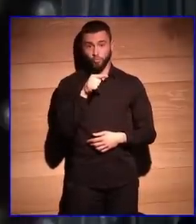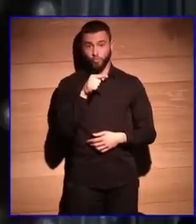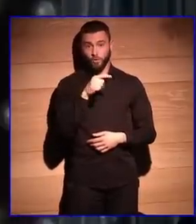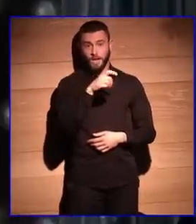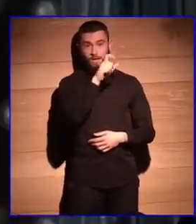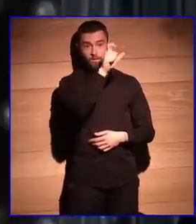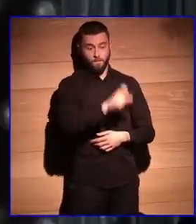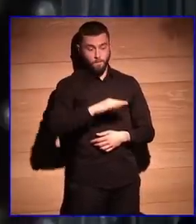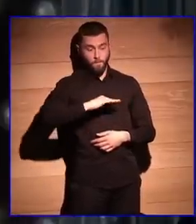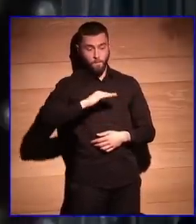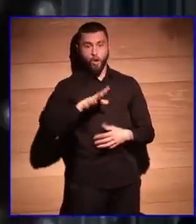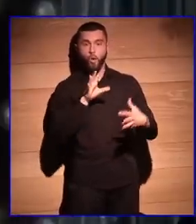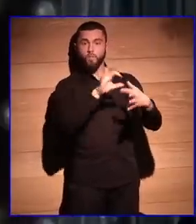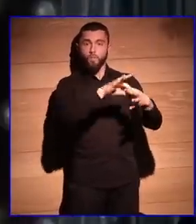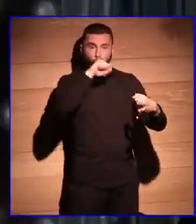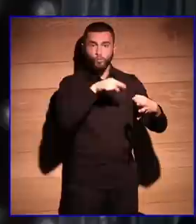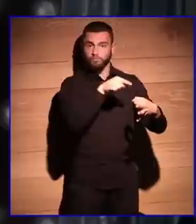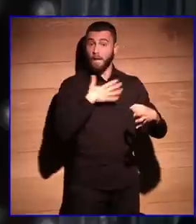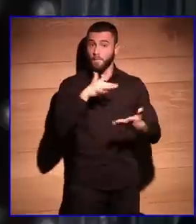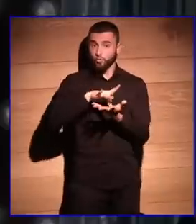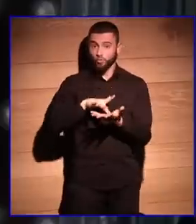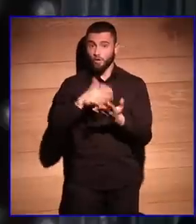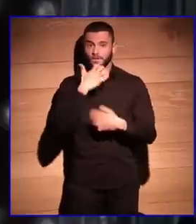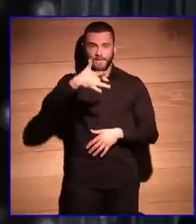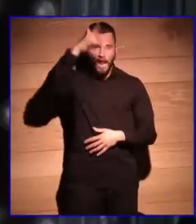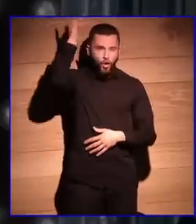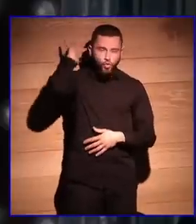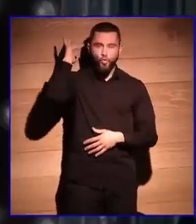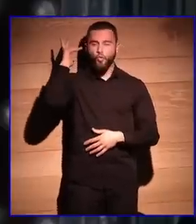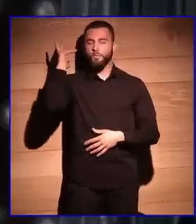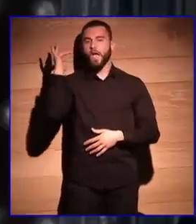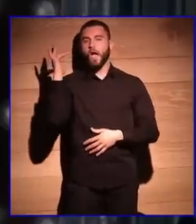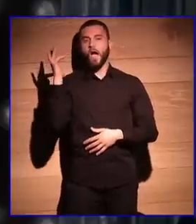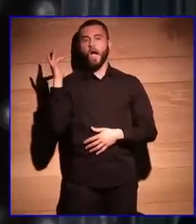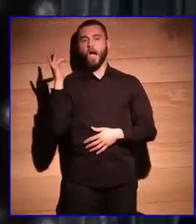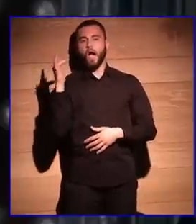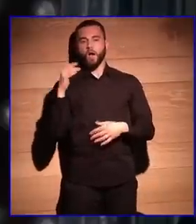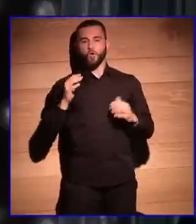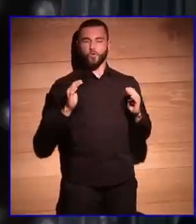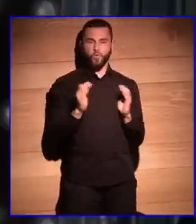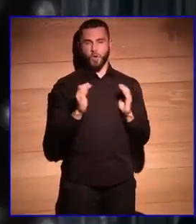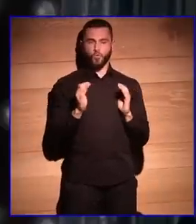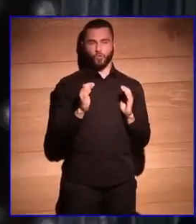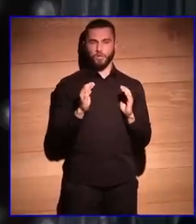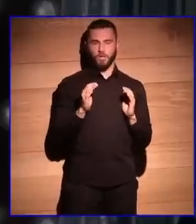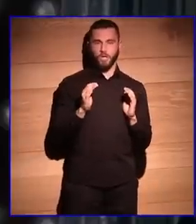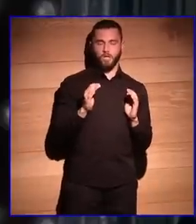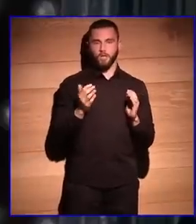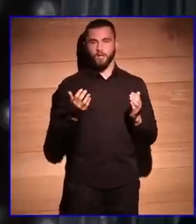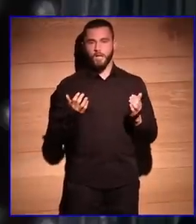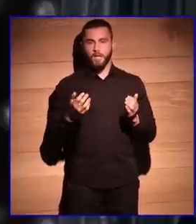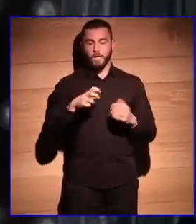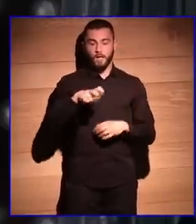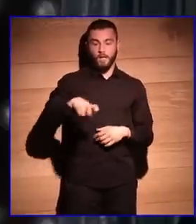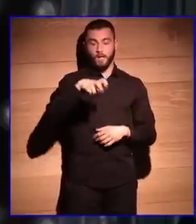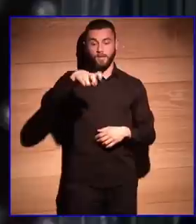mí me pasa. Es decir, cuando yo voy a ver a la rubia de camiseta con cierto ajuste subir las escaleras en vez de huir por